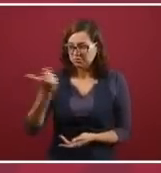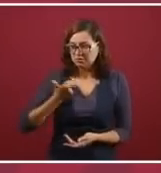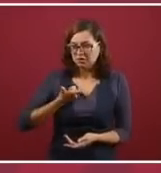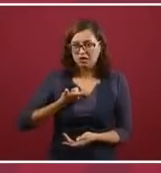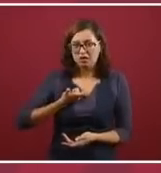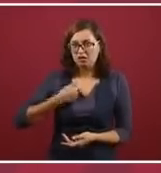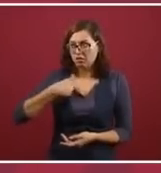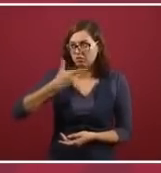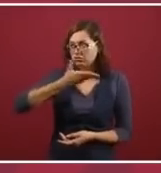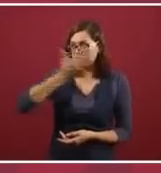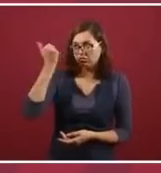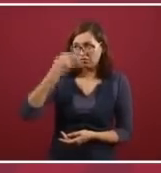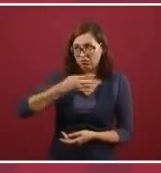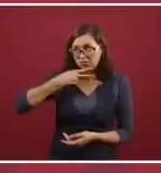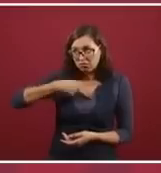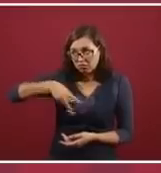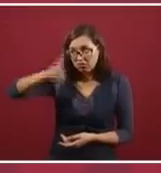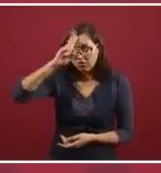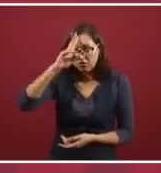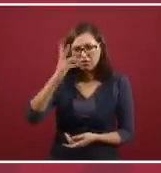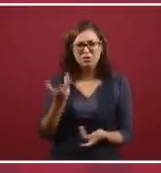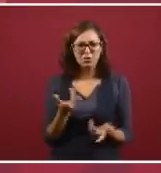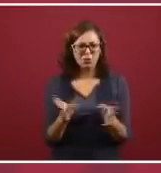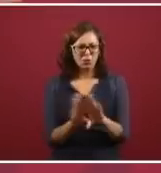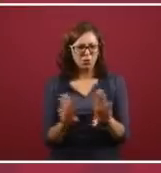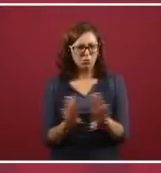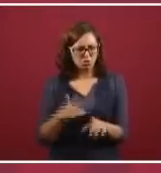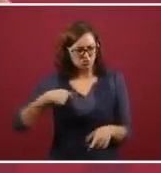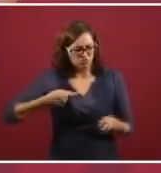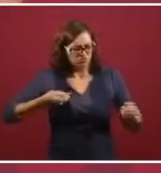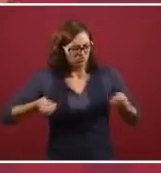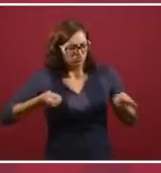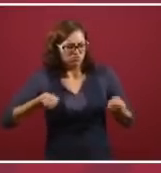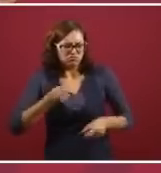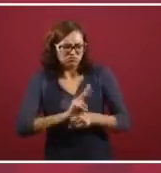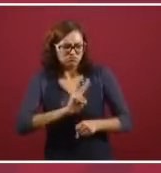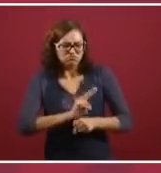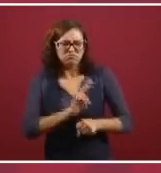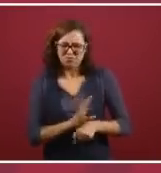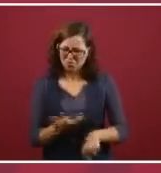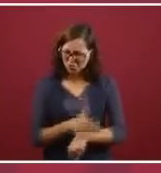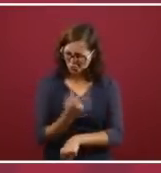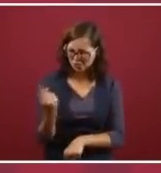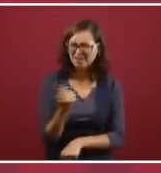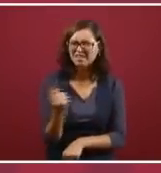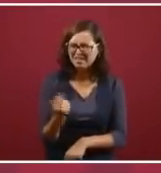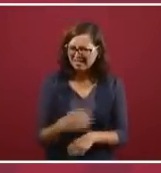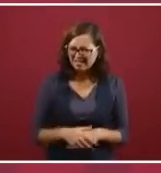sus recursos? ¿Por qué se los tenemos nosotros que administrar?